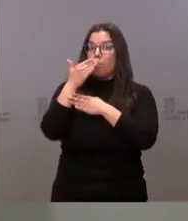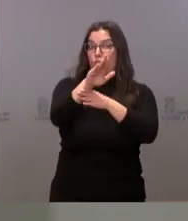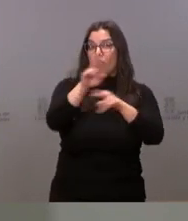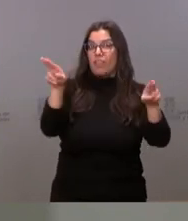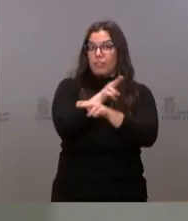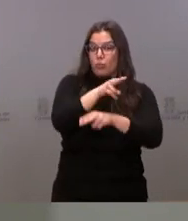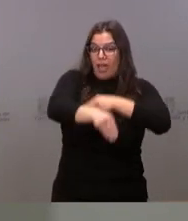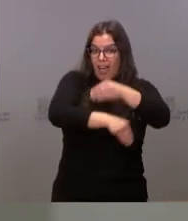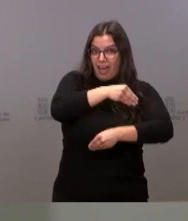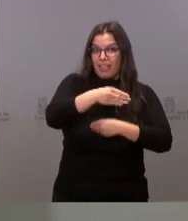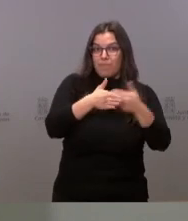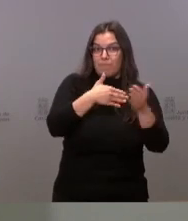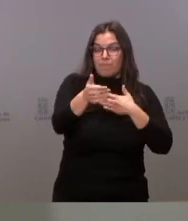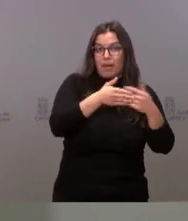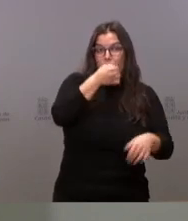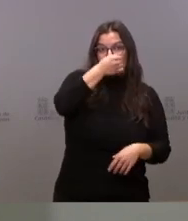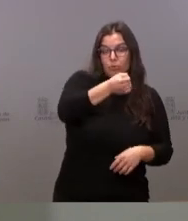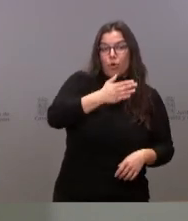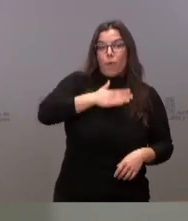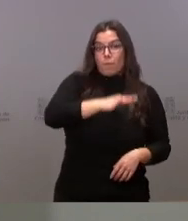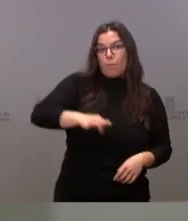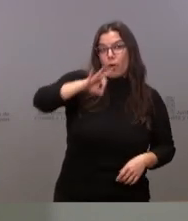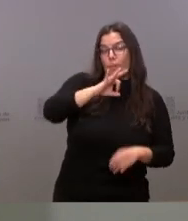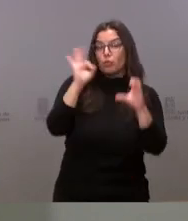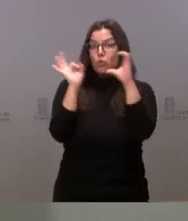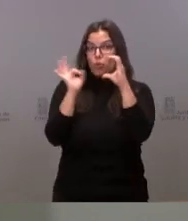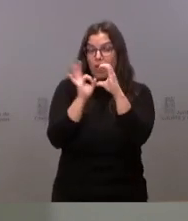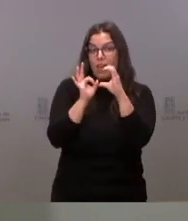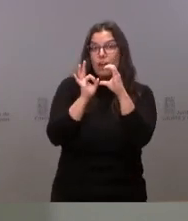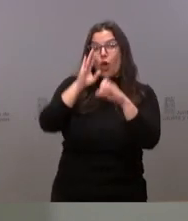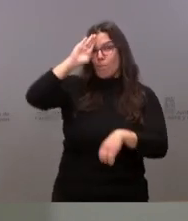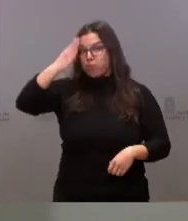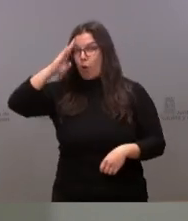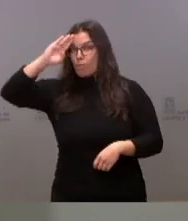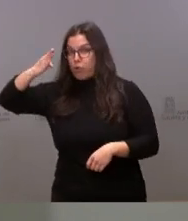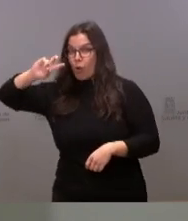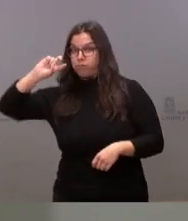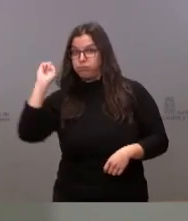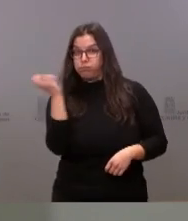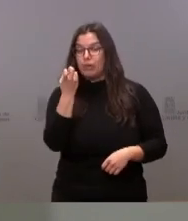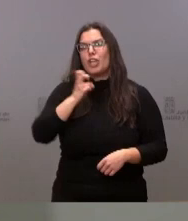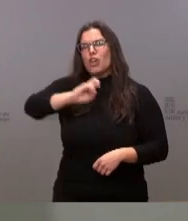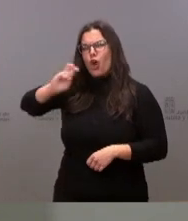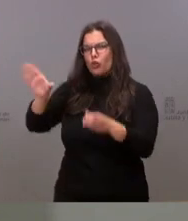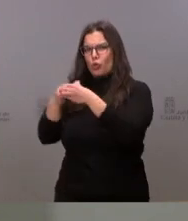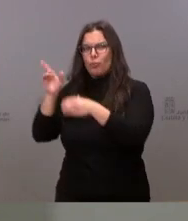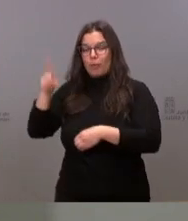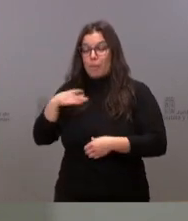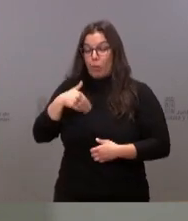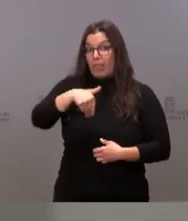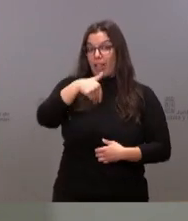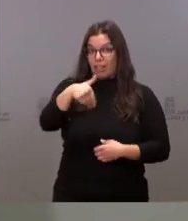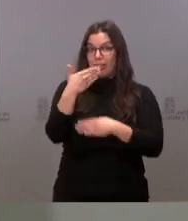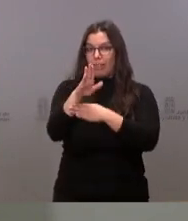Partido Socialista, Podemos, Ciudadanos, Tránsfugas y miembros de otras fuerzas políticas.